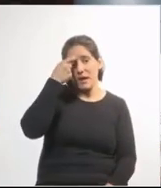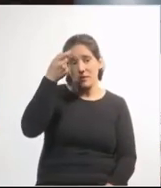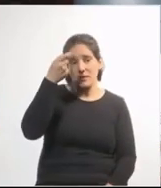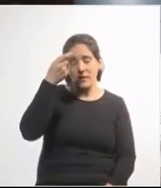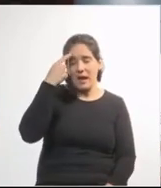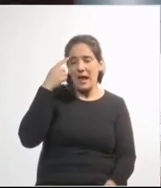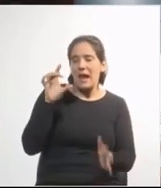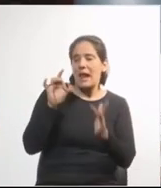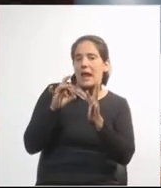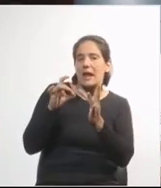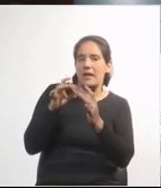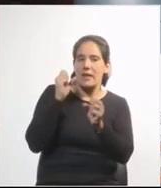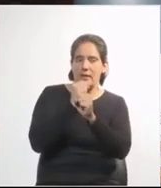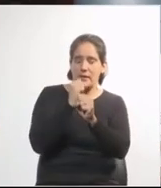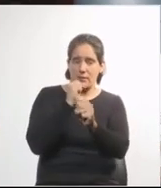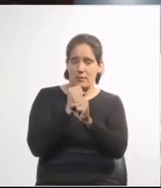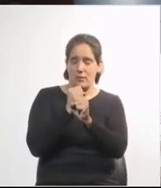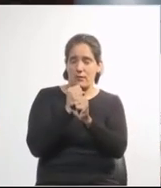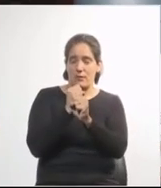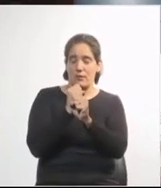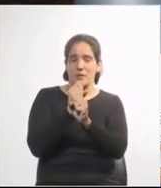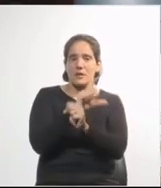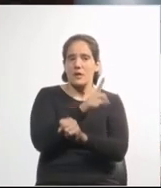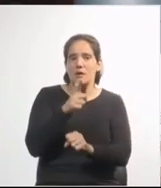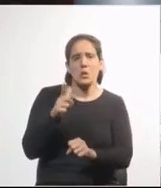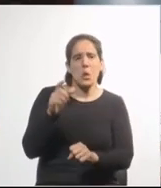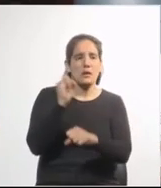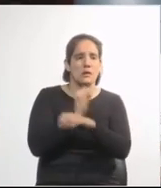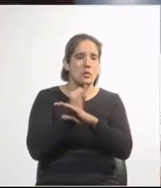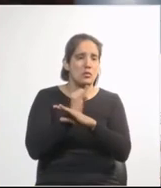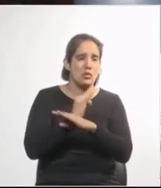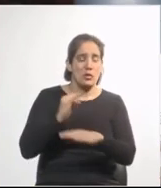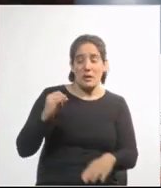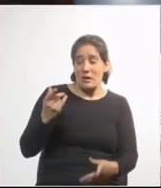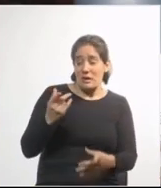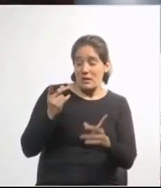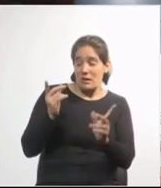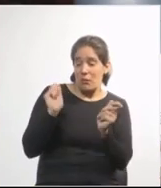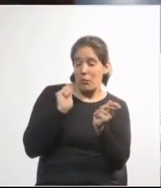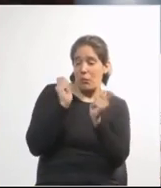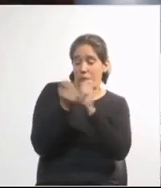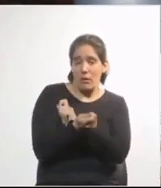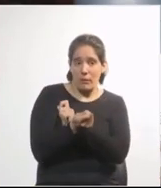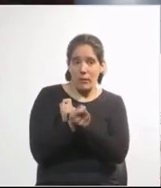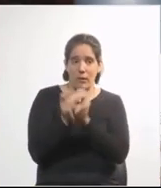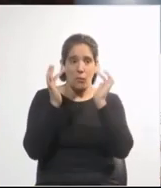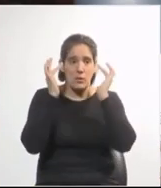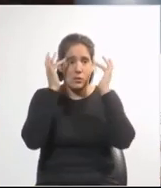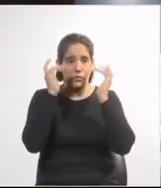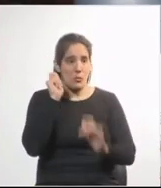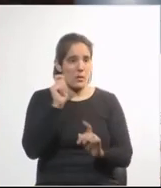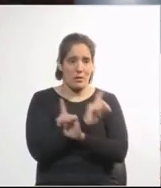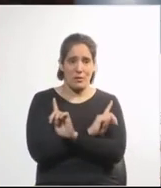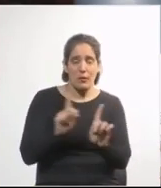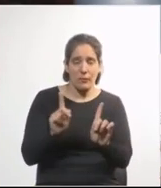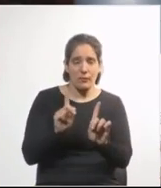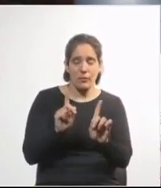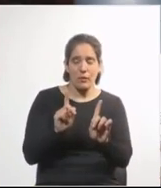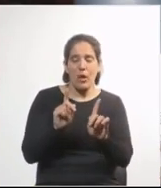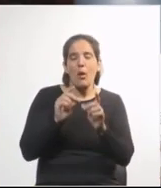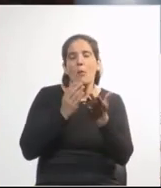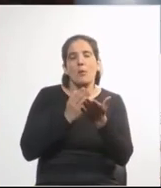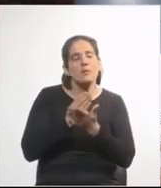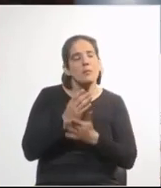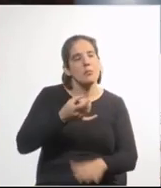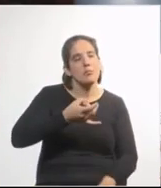de nuestra gente, y no hay instituciones privadas que puedan sustituir a la educación pública. La educación